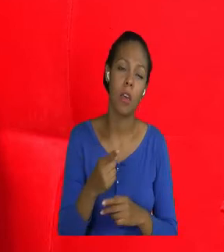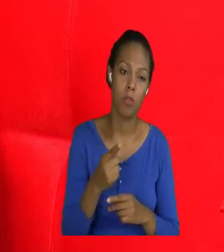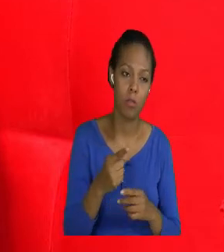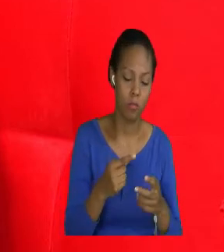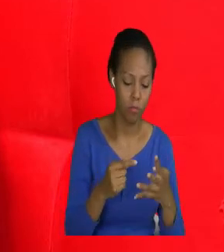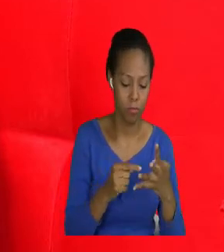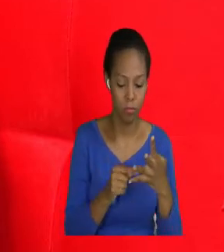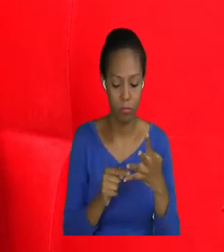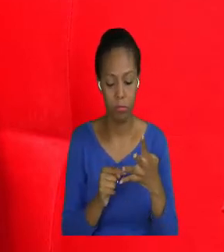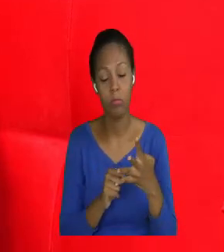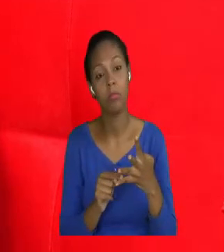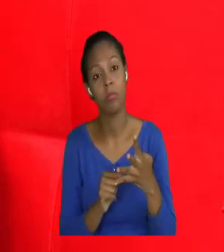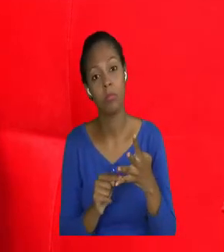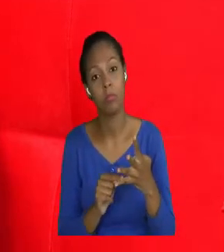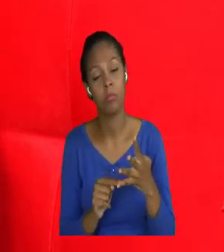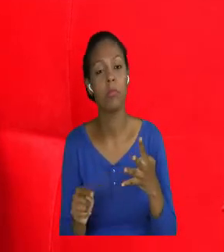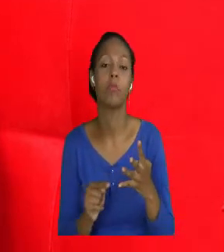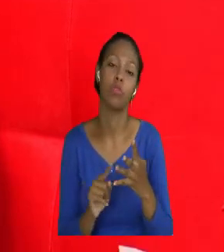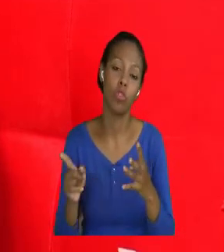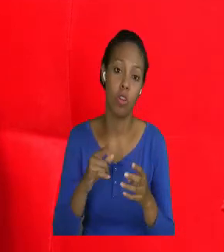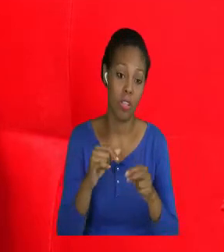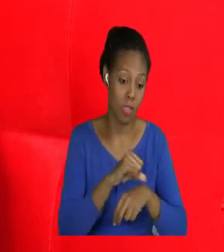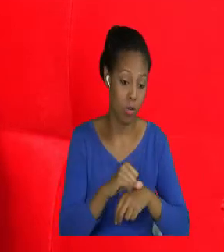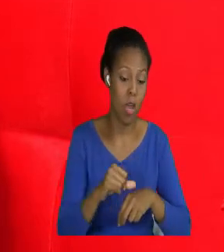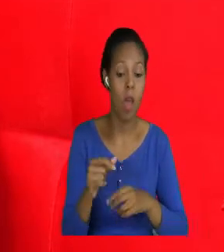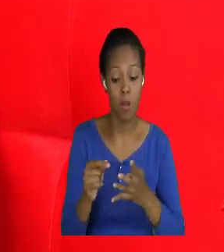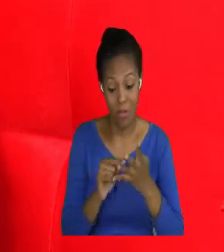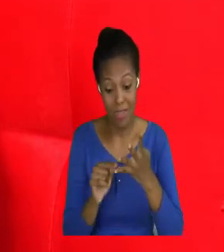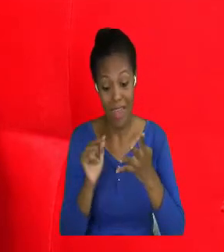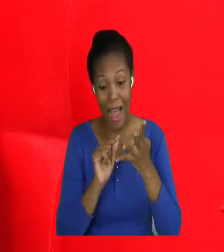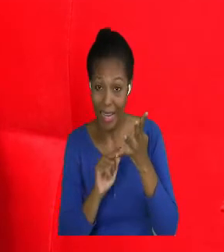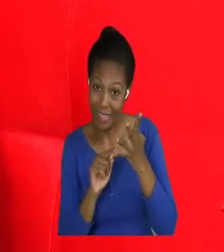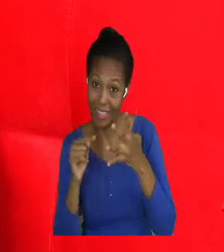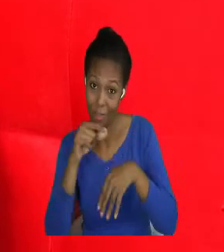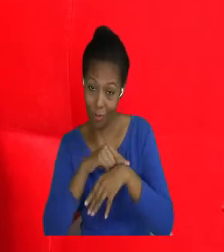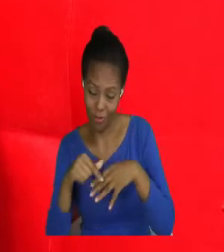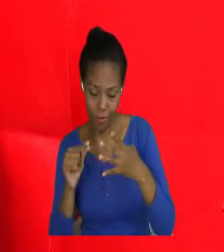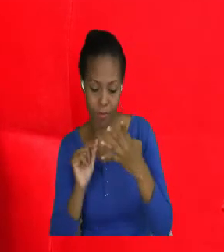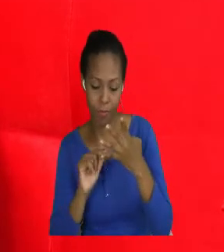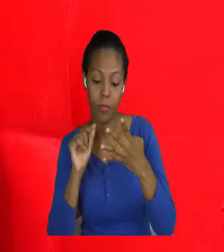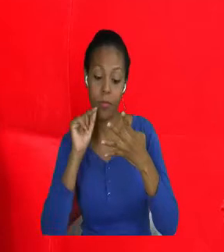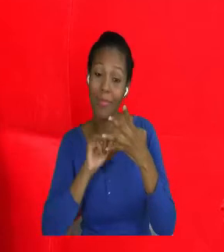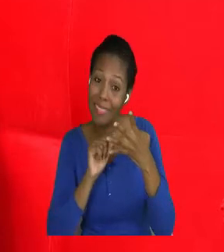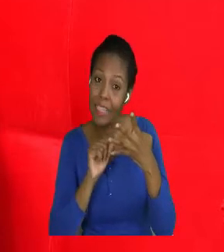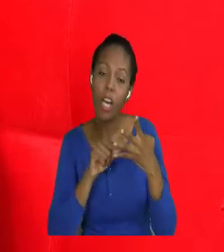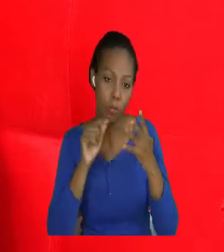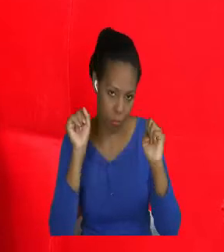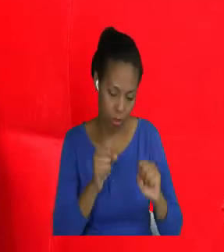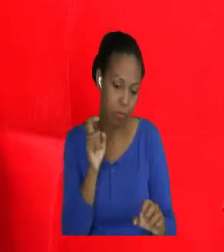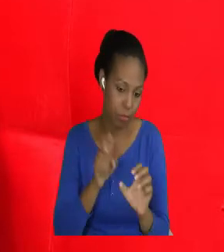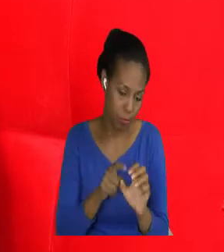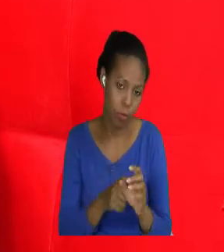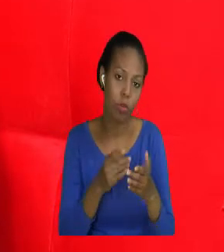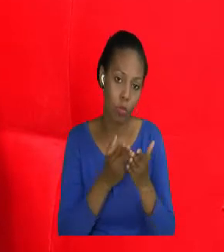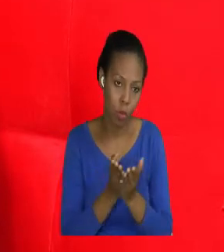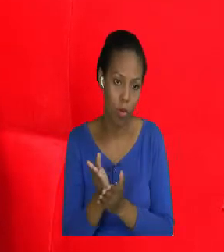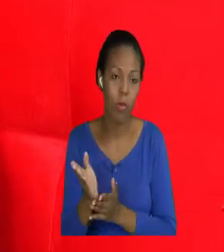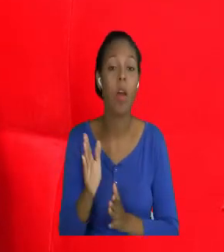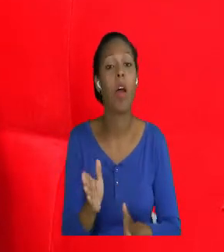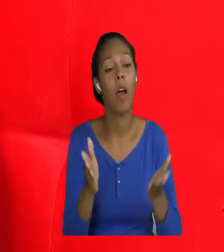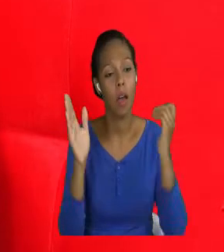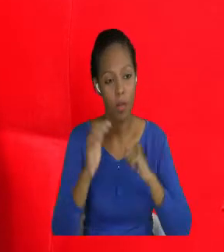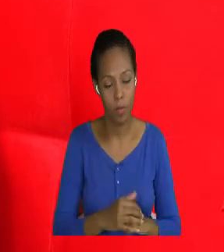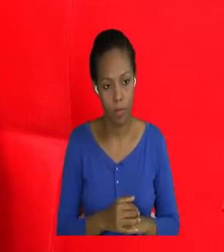las cirugías. Recuerden, padres de familia y todos los que nos están viendo en este maravilloso programa en casa, que las cirugías